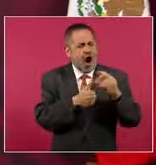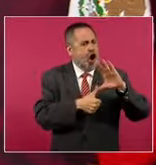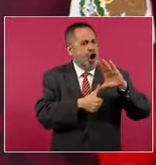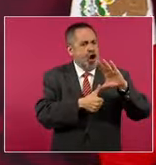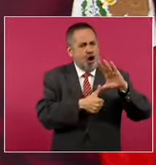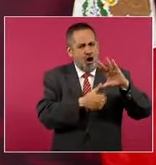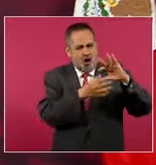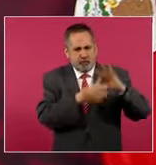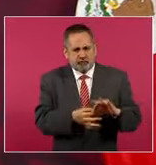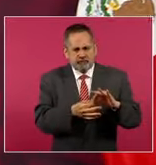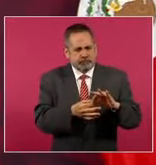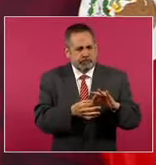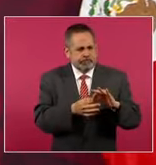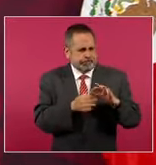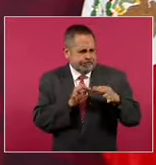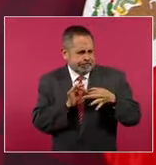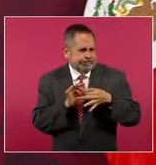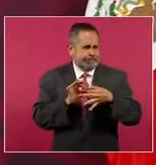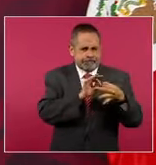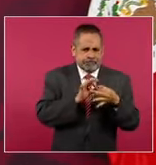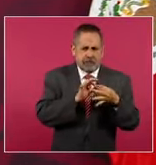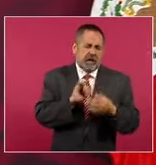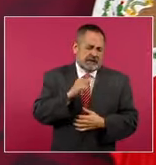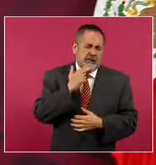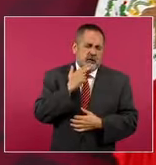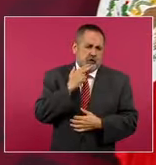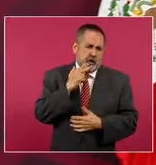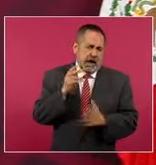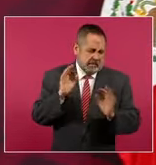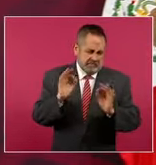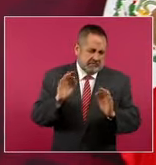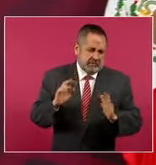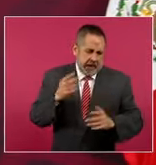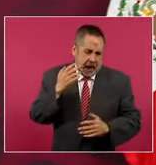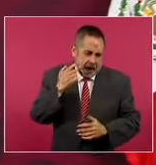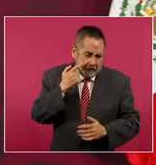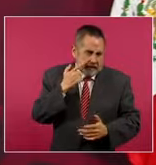el unirnos, el articularnos.